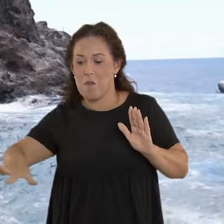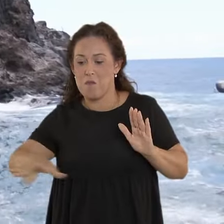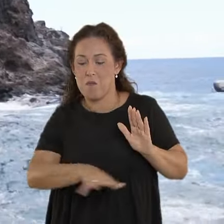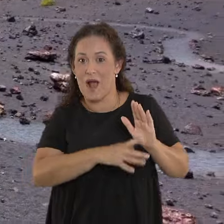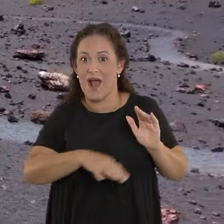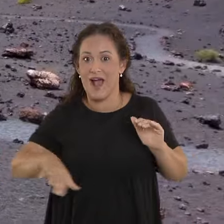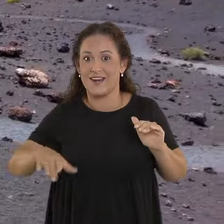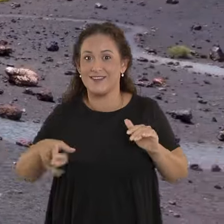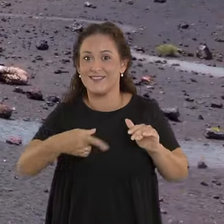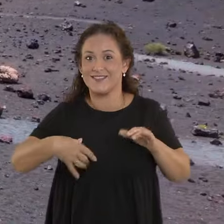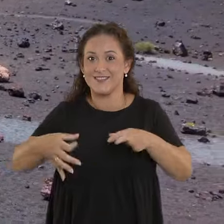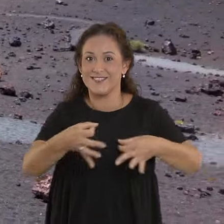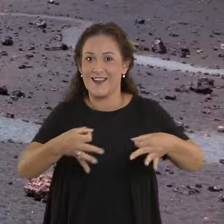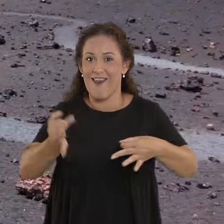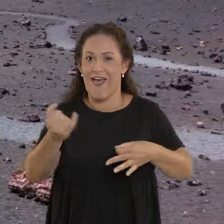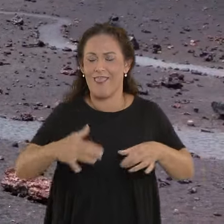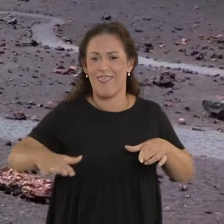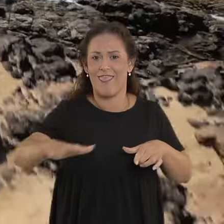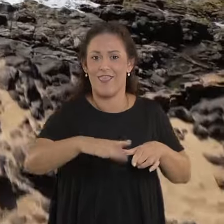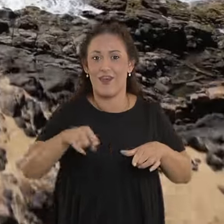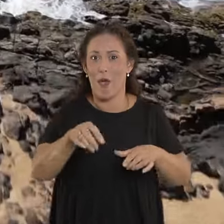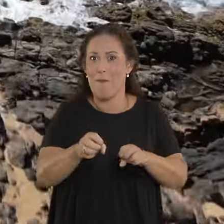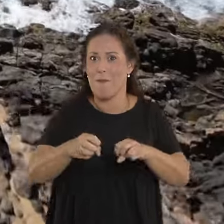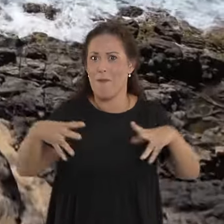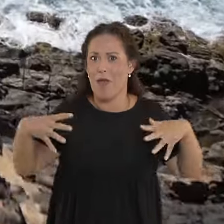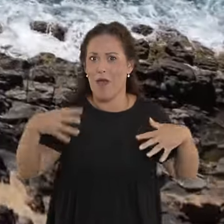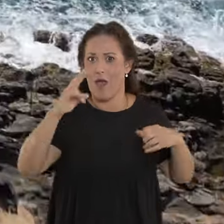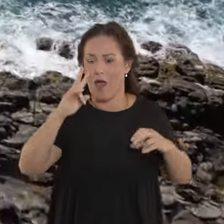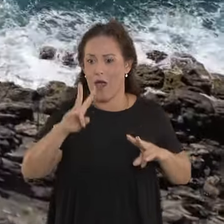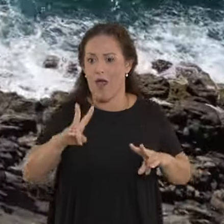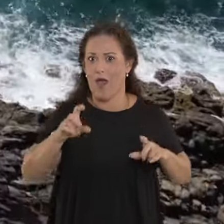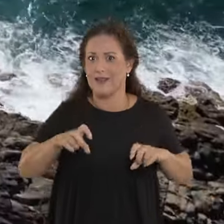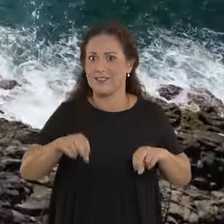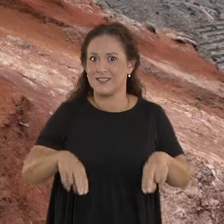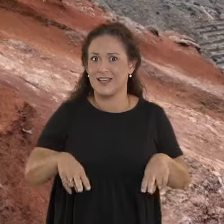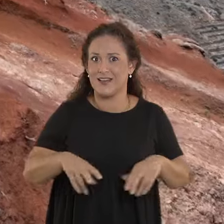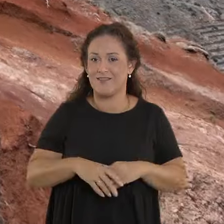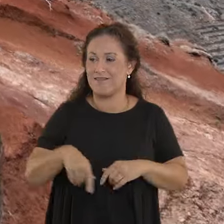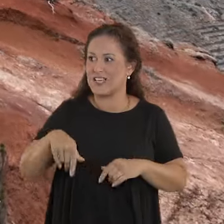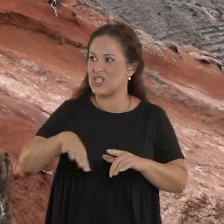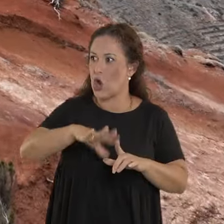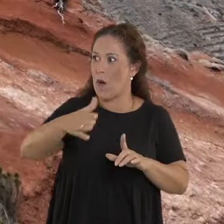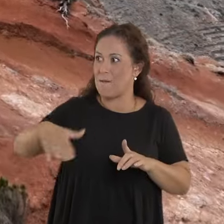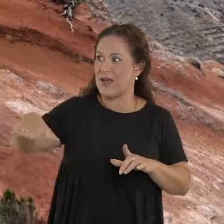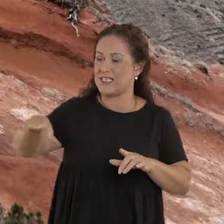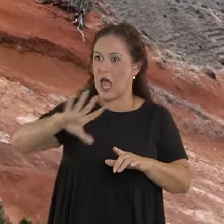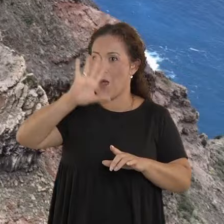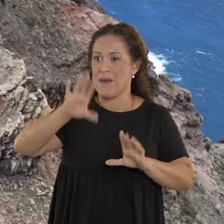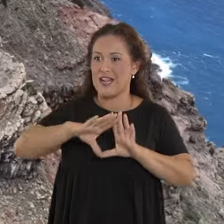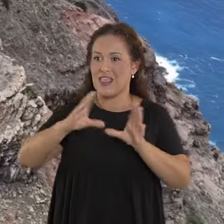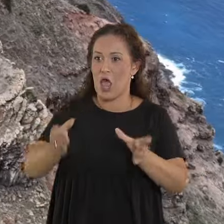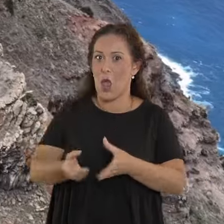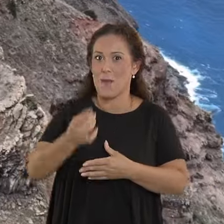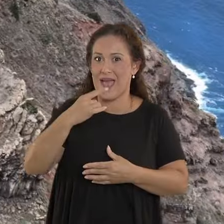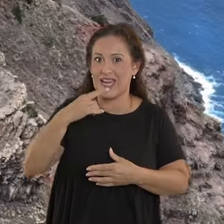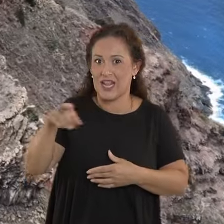del mar. Nuestras islas esconden rincones donde la magia brota sin descanso. Pero es que esto es un paisaje totalmente marciano,